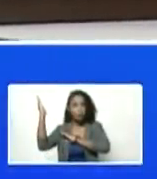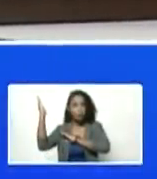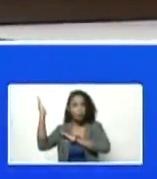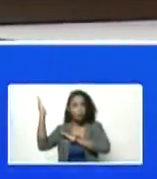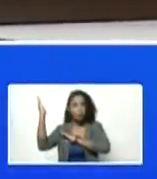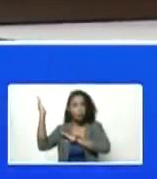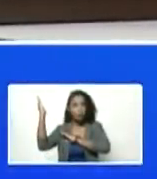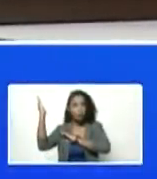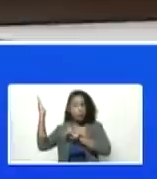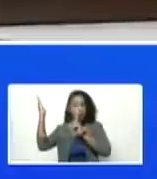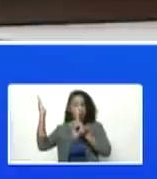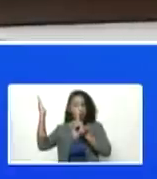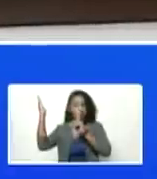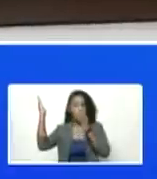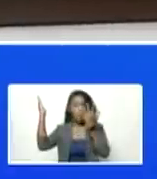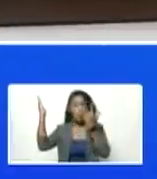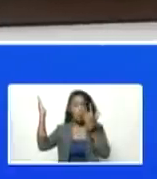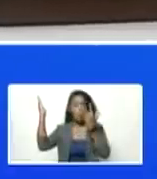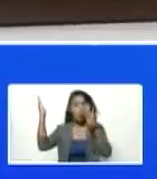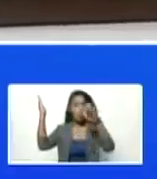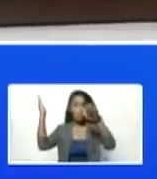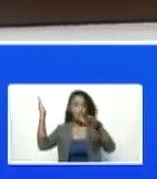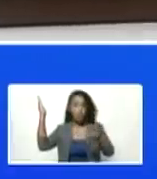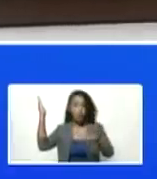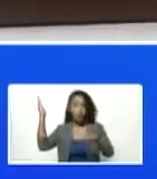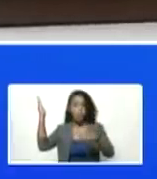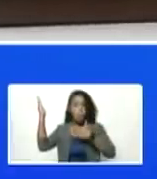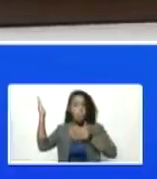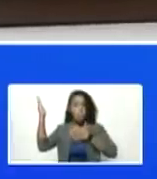Su mano estuvo aquí, donde está mi mano ahora.